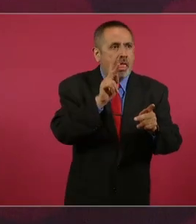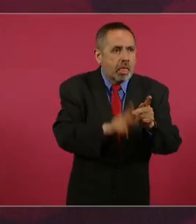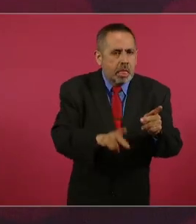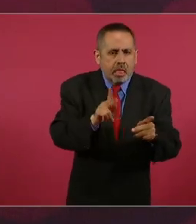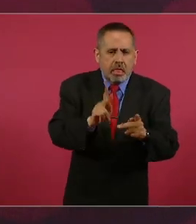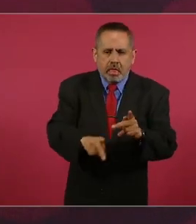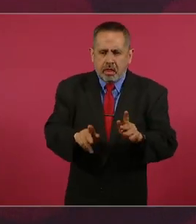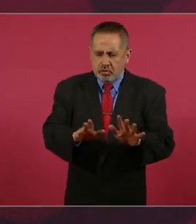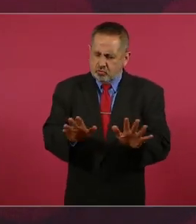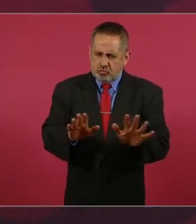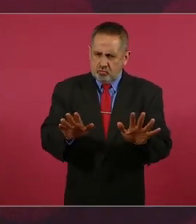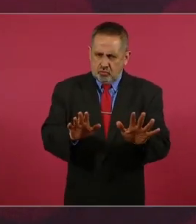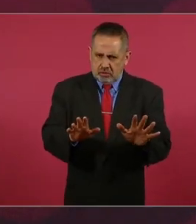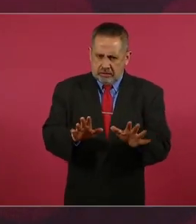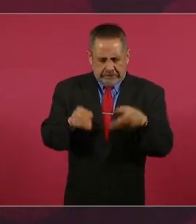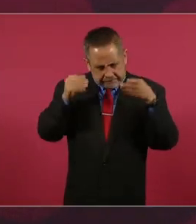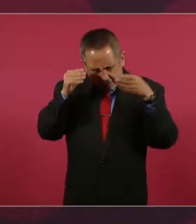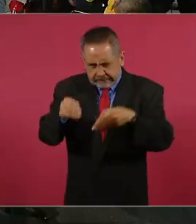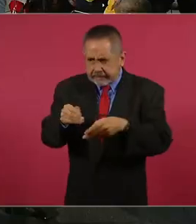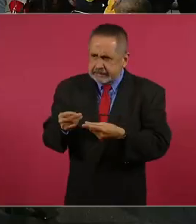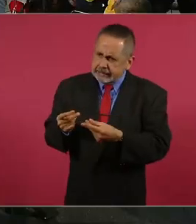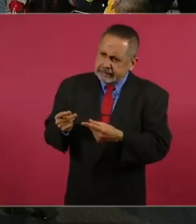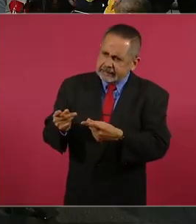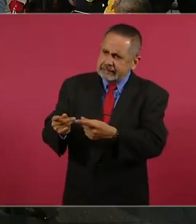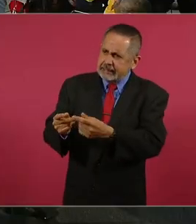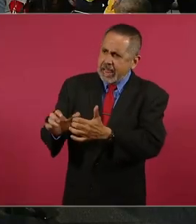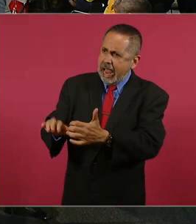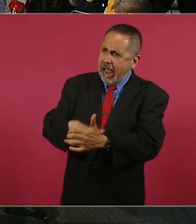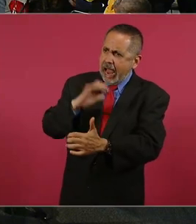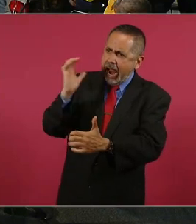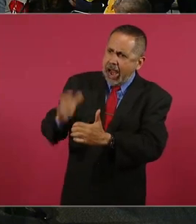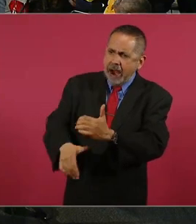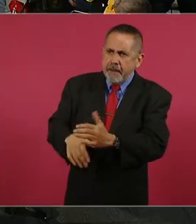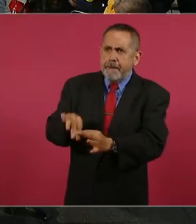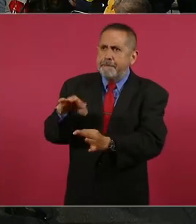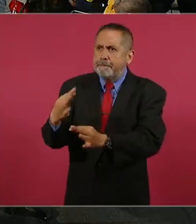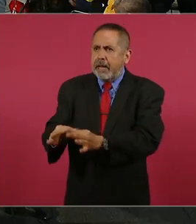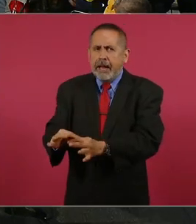¿sí? Aplicarse a terminar obras, ya no